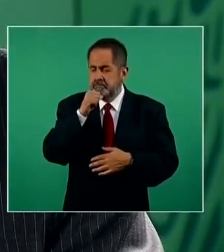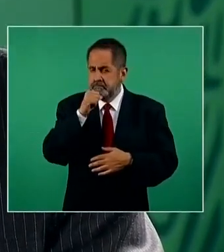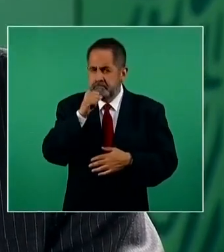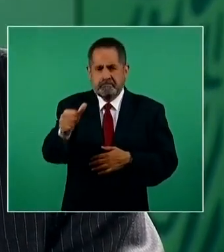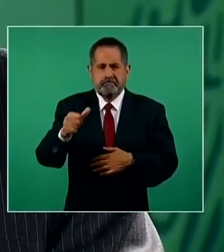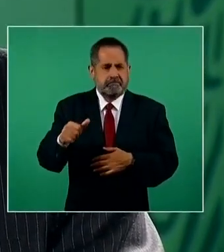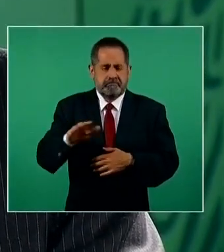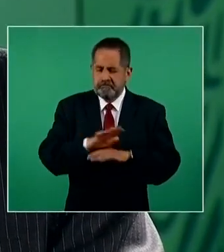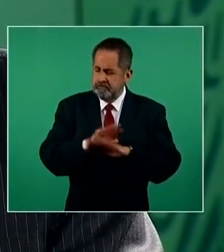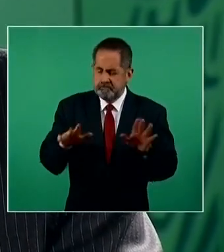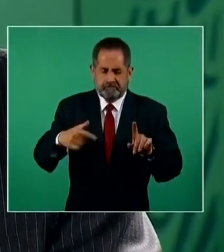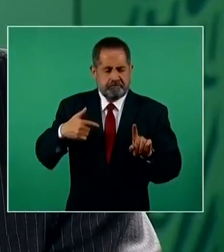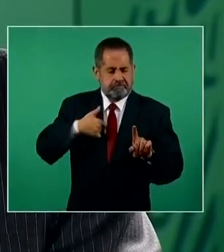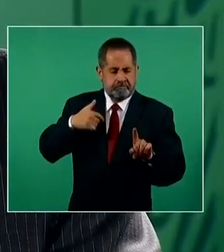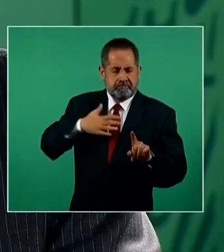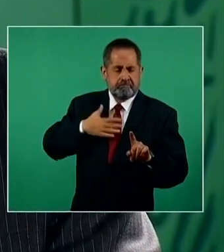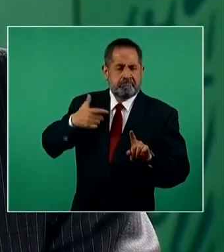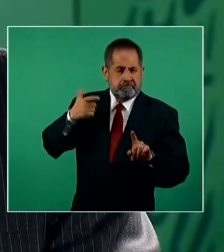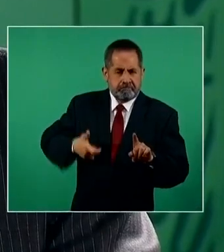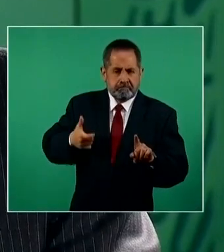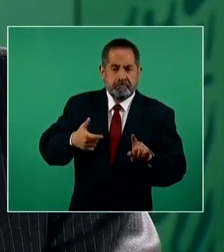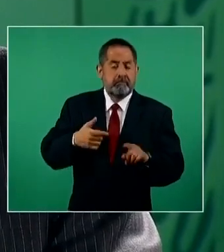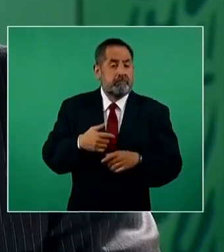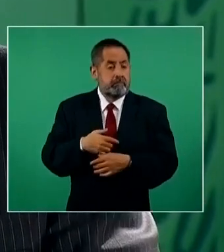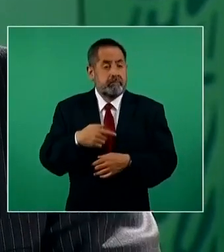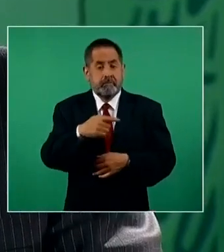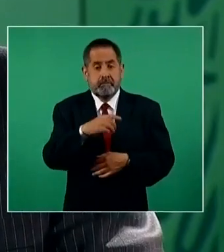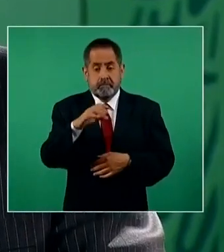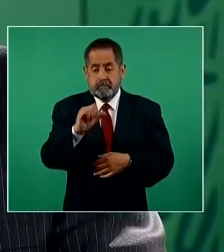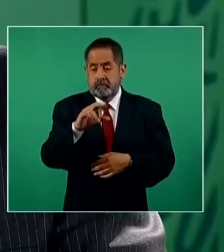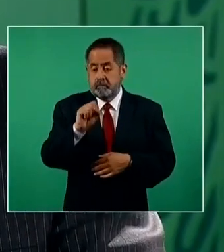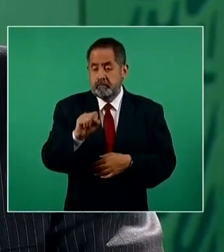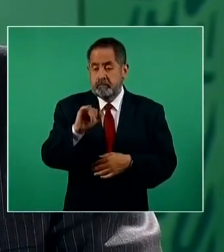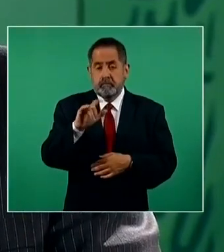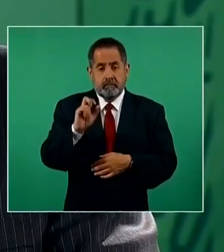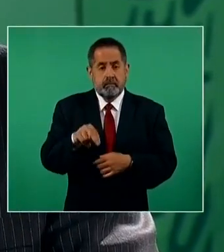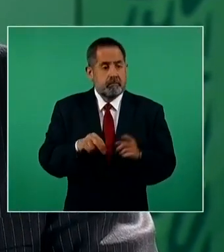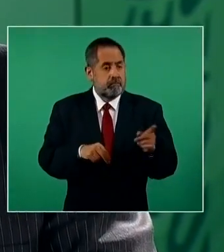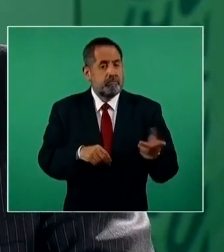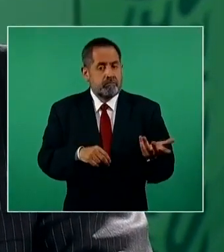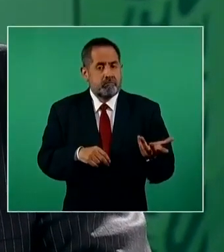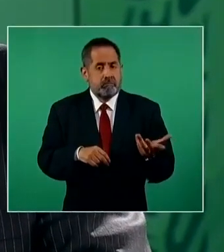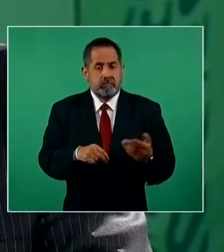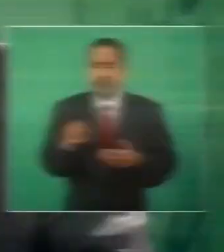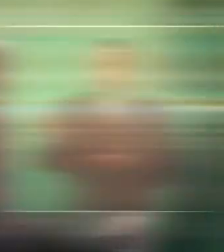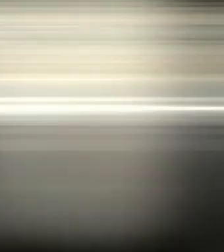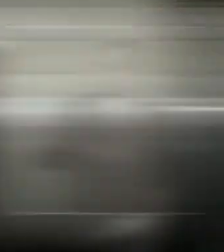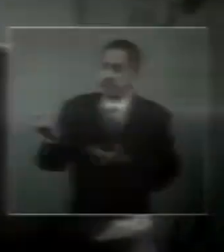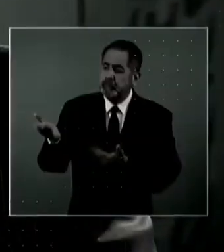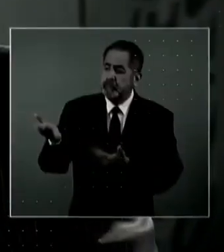al pueblo, sin pedir nada de presupuesto.